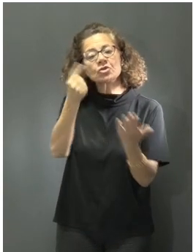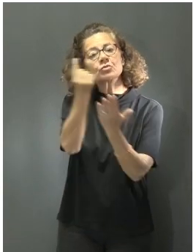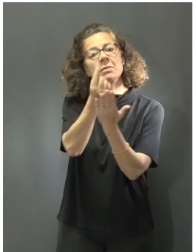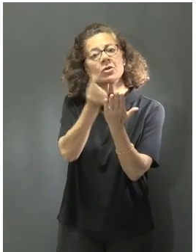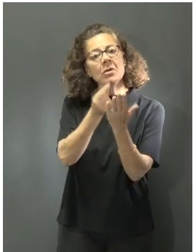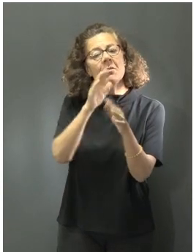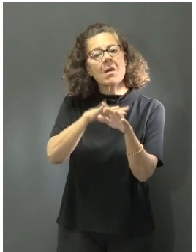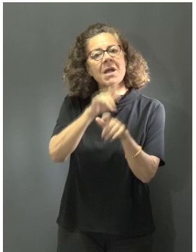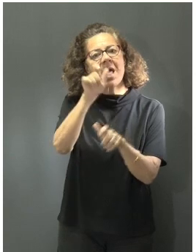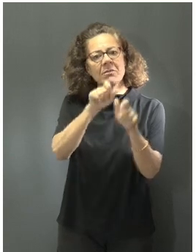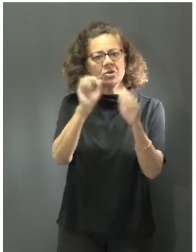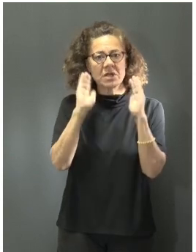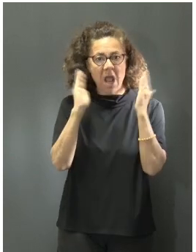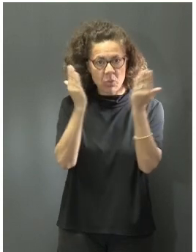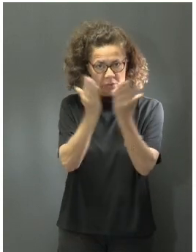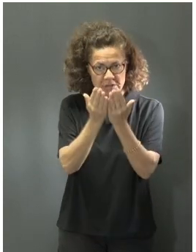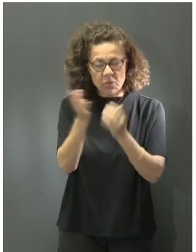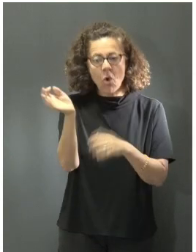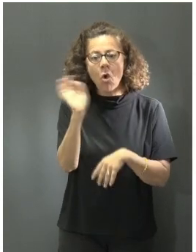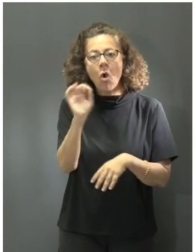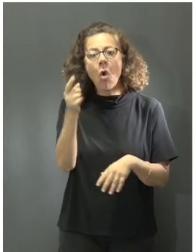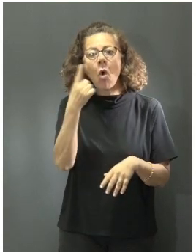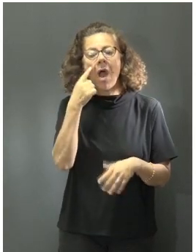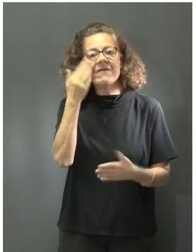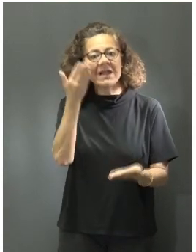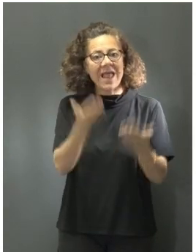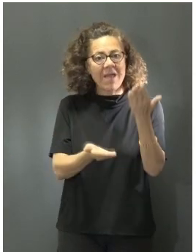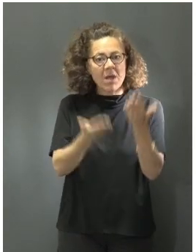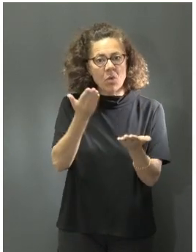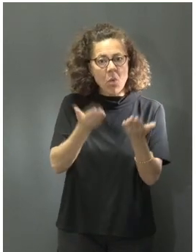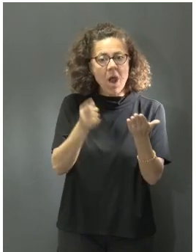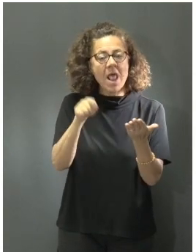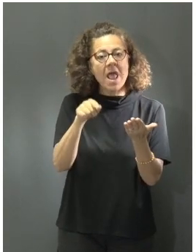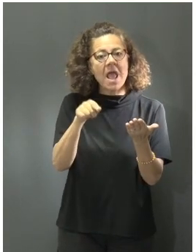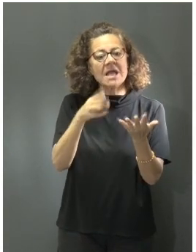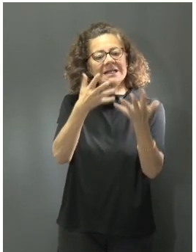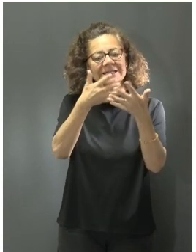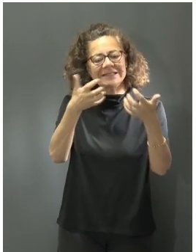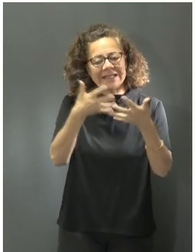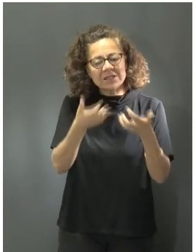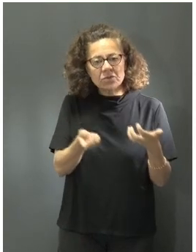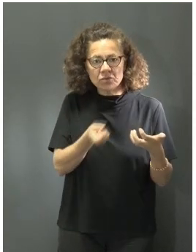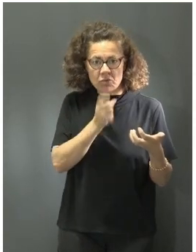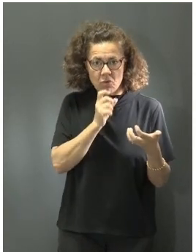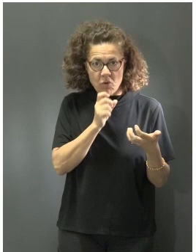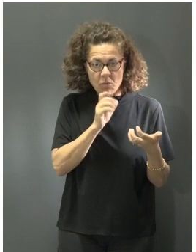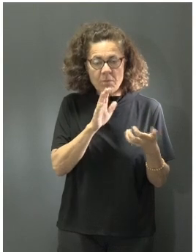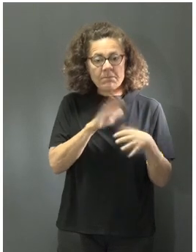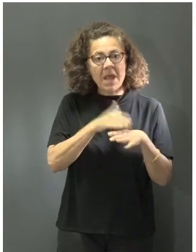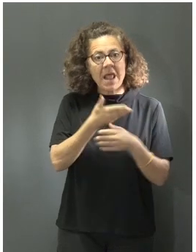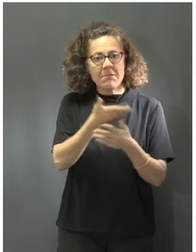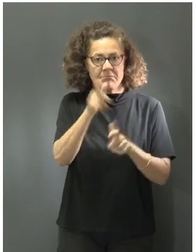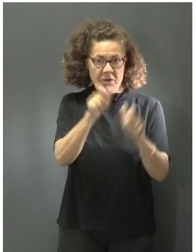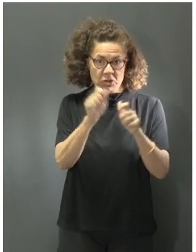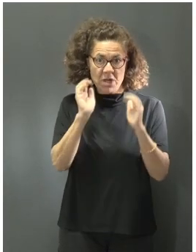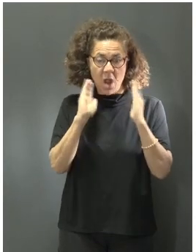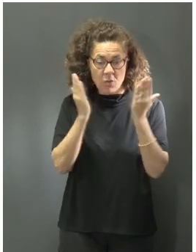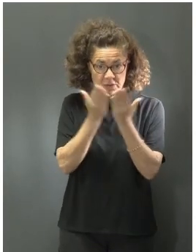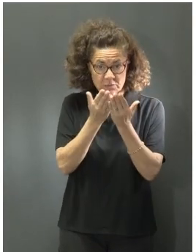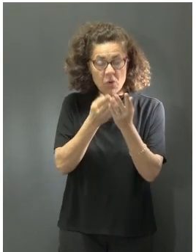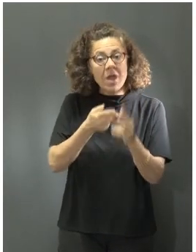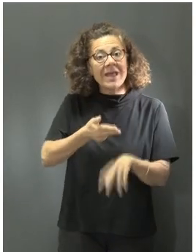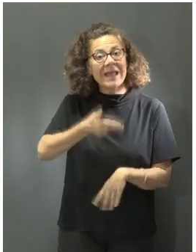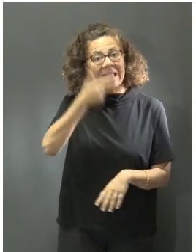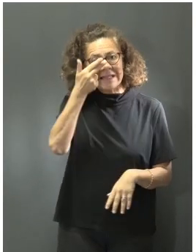las personas con autismo. O vamos a evaluar cómo de comprensibles son estos textos para las personas con autismo. Tiene un